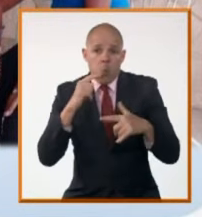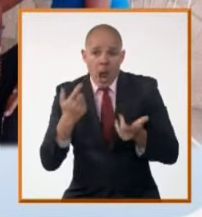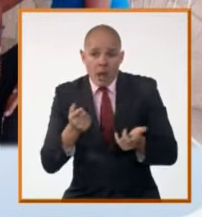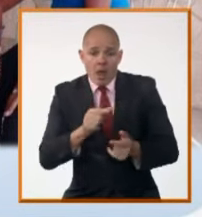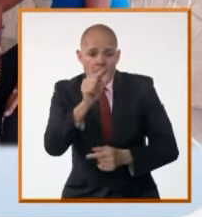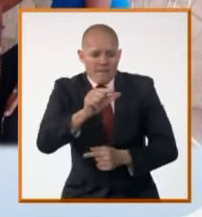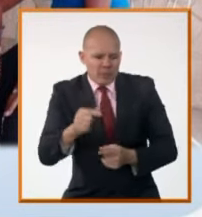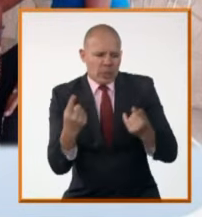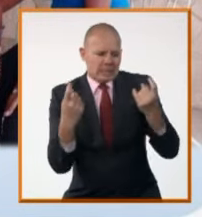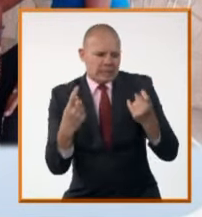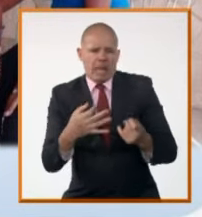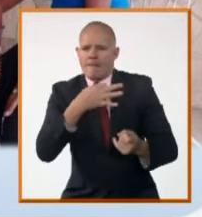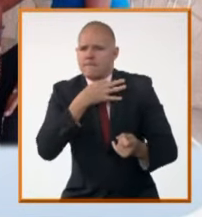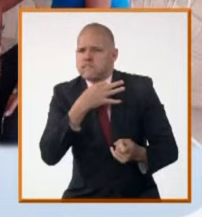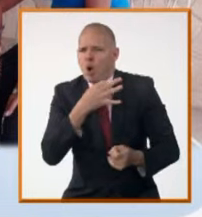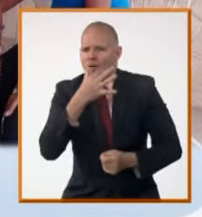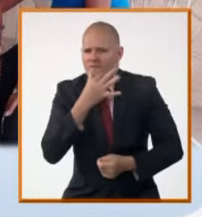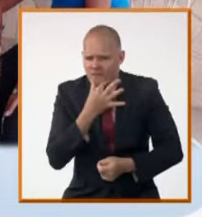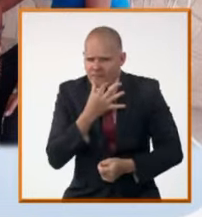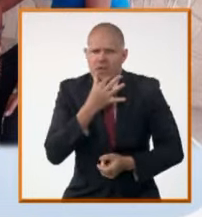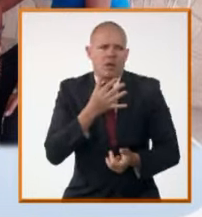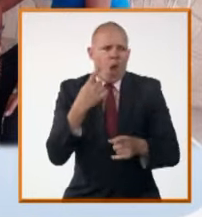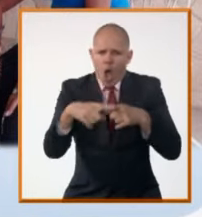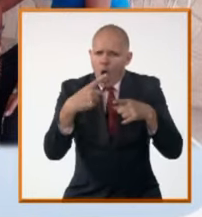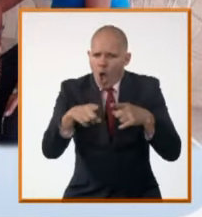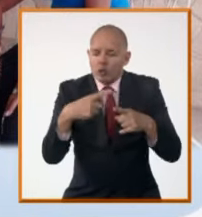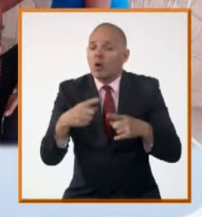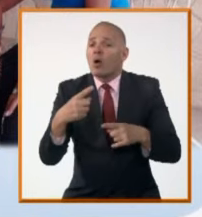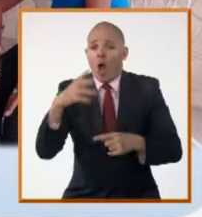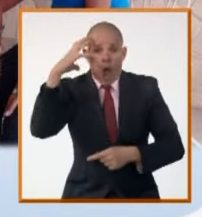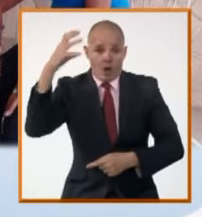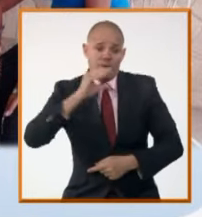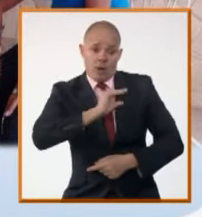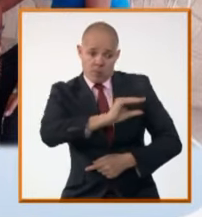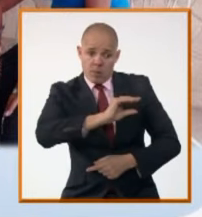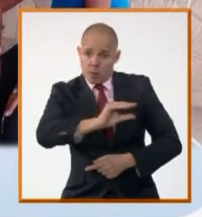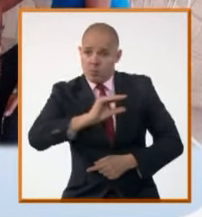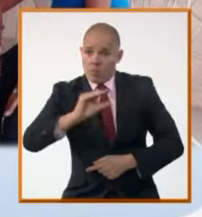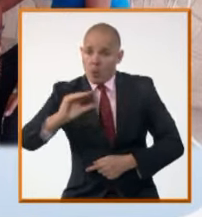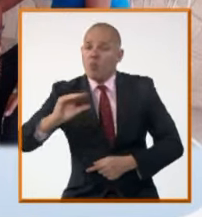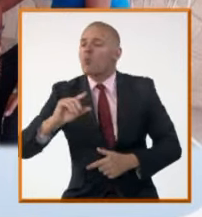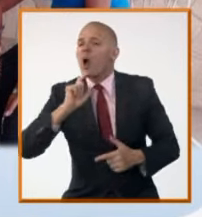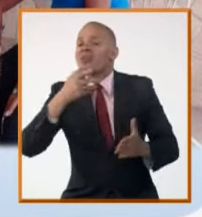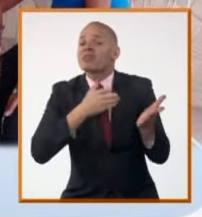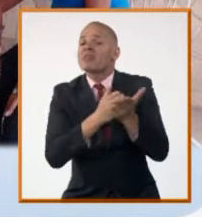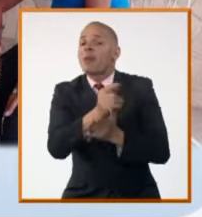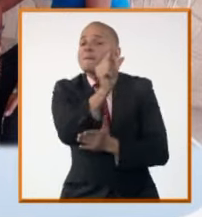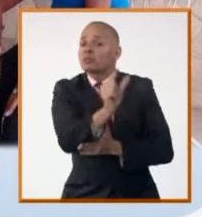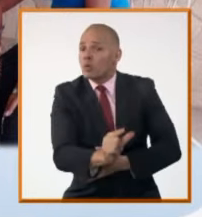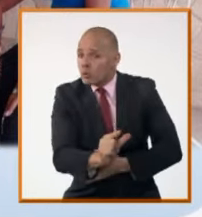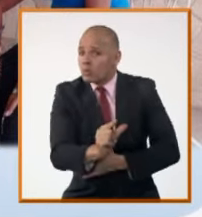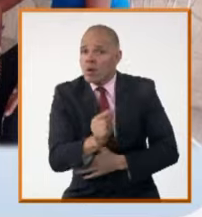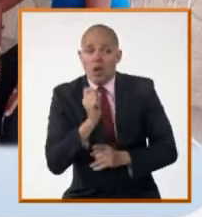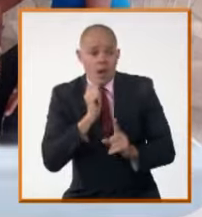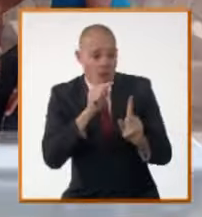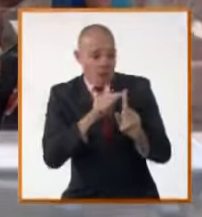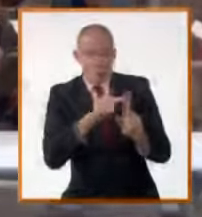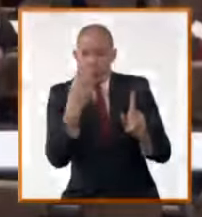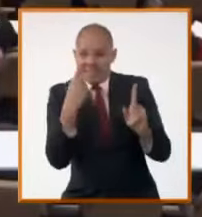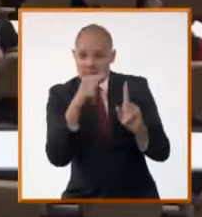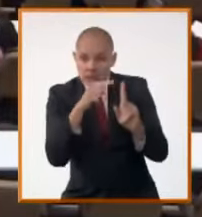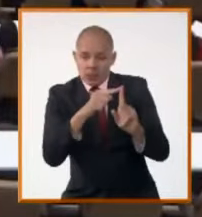una gran cantidad de subsidios desde el Estado, que es necesario ya empezar a solucionar en